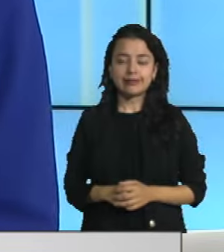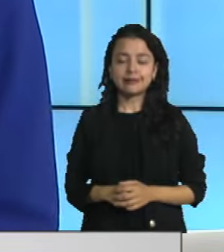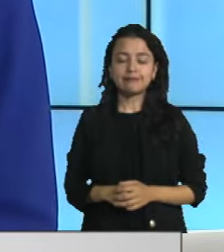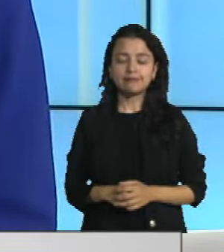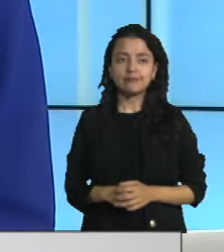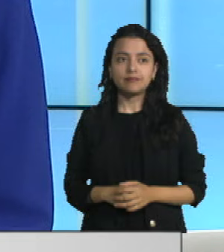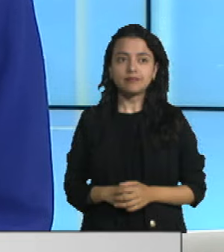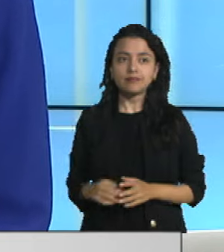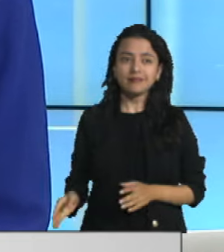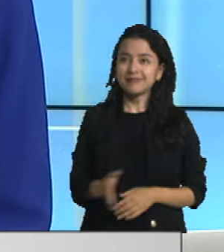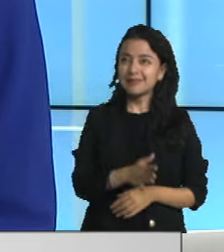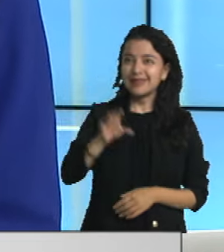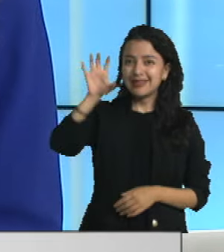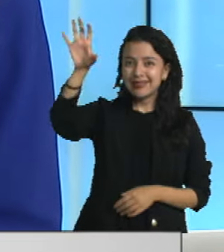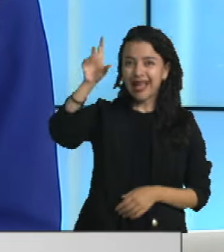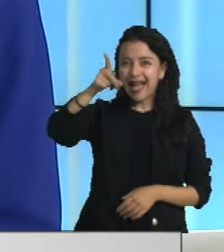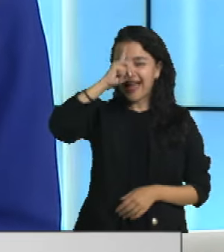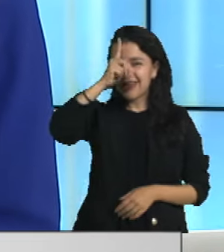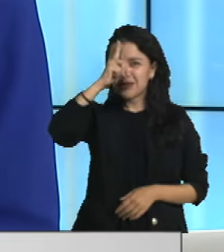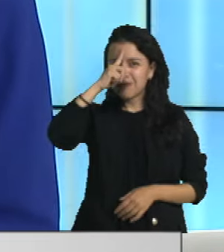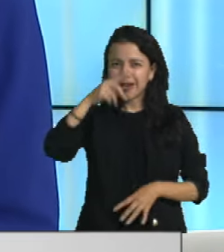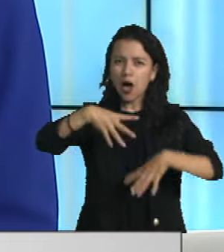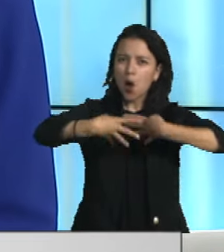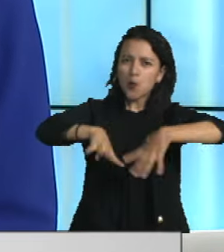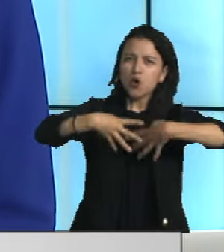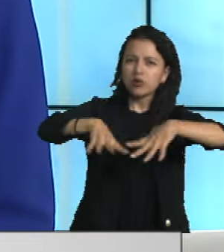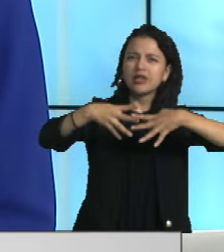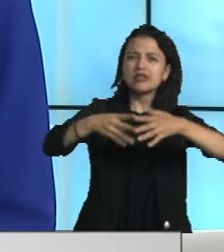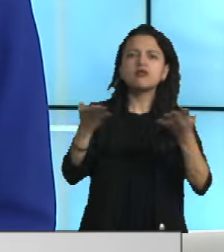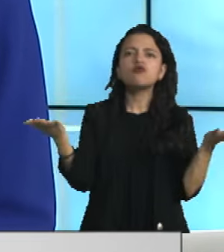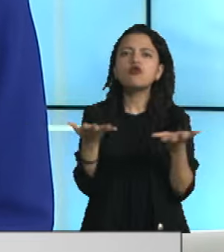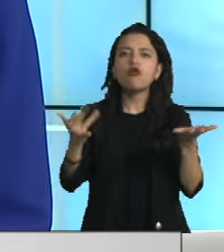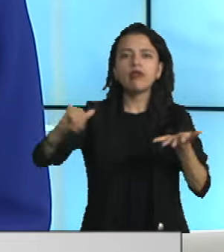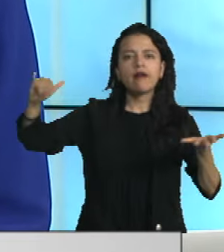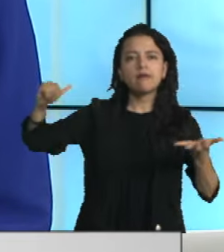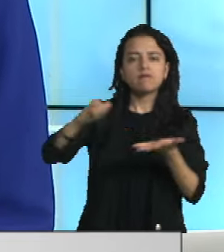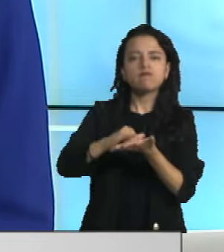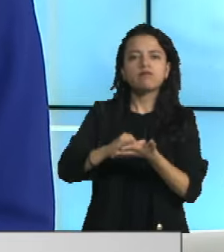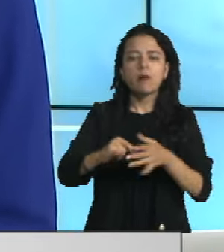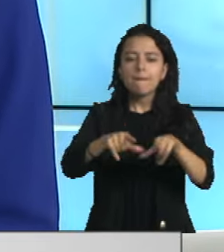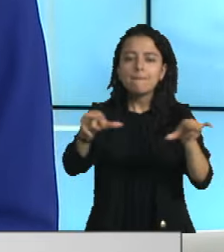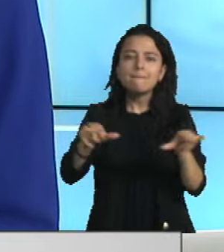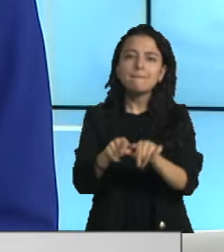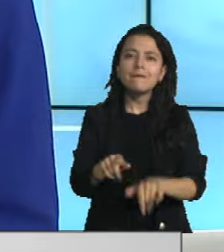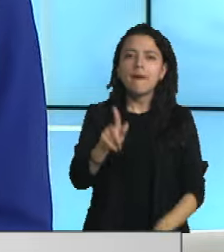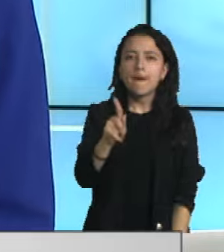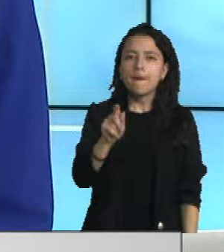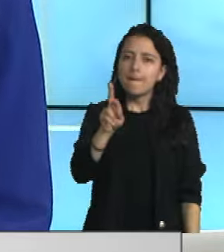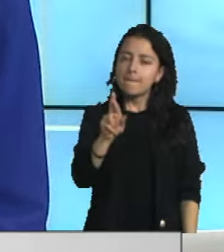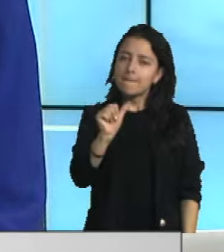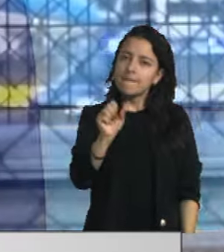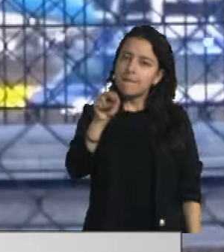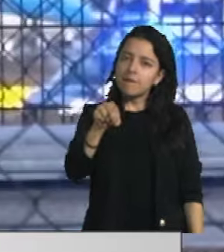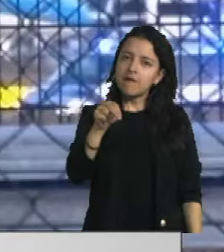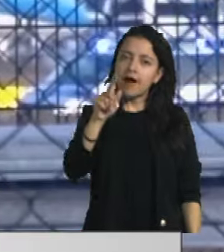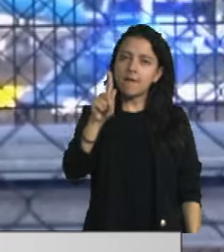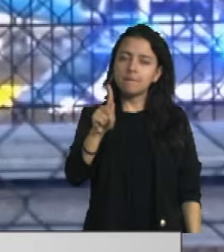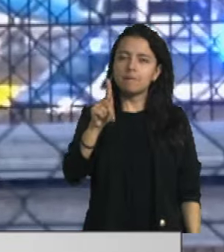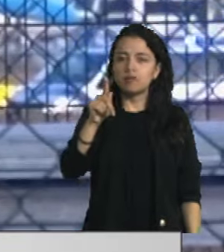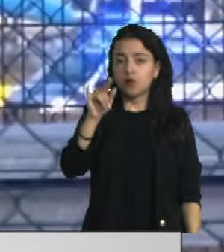Y en Alemania, una protesta climática en el aeropuerto de Frankfurt provocó un bloqueo temporal en varios vuelos.